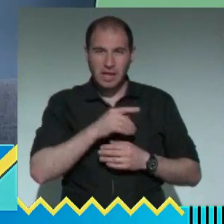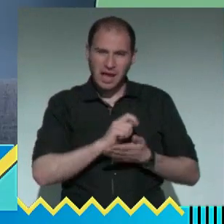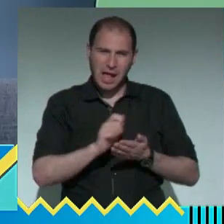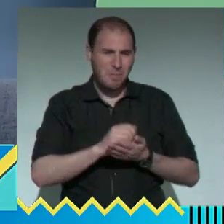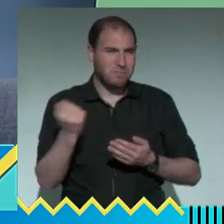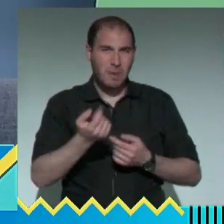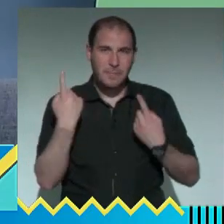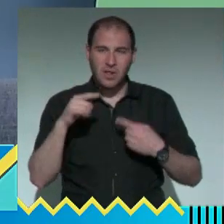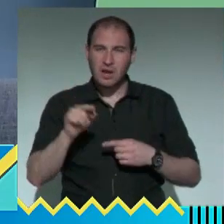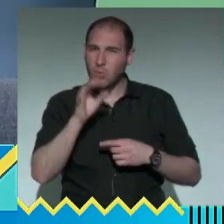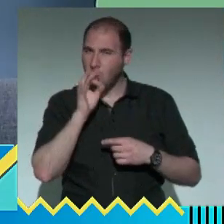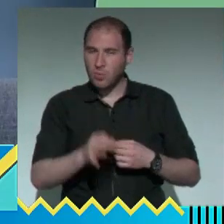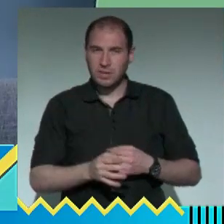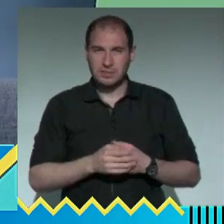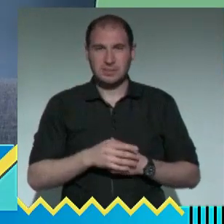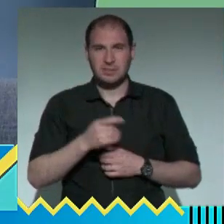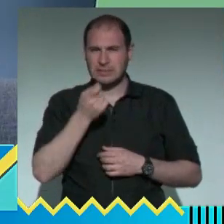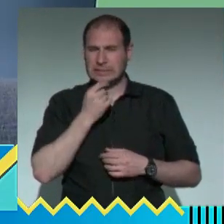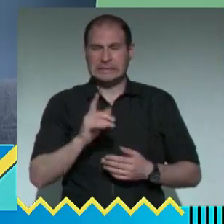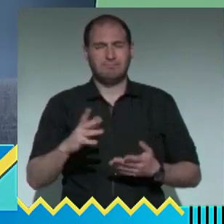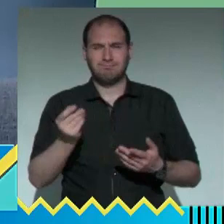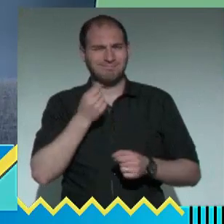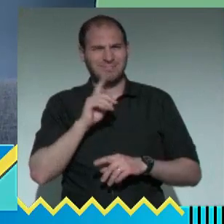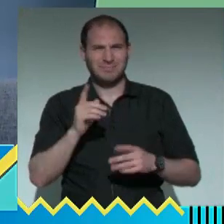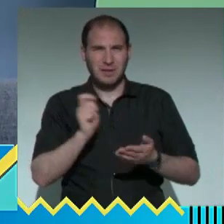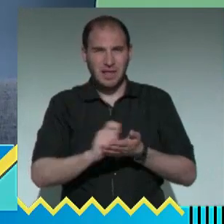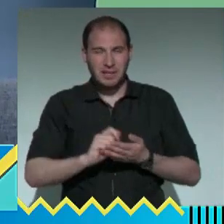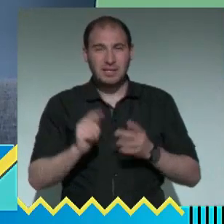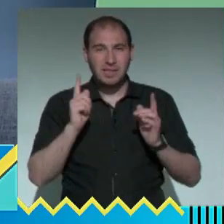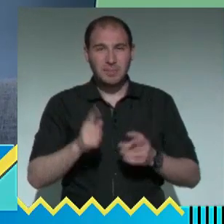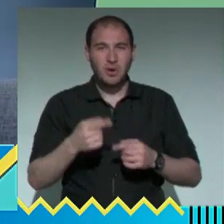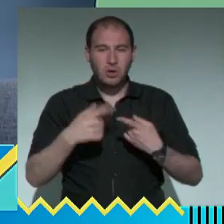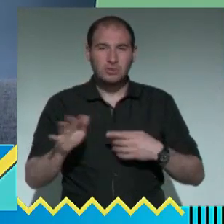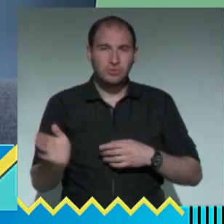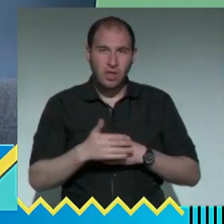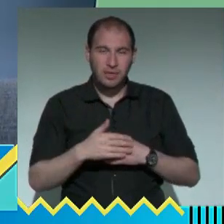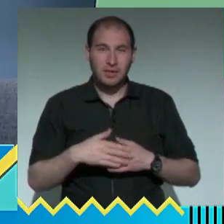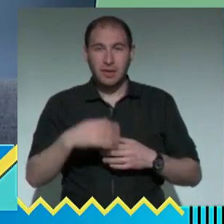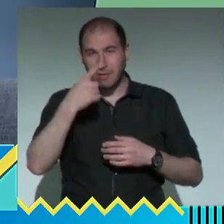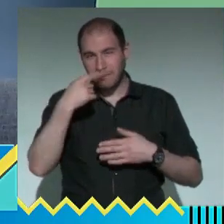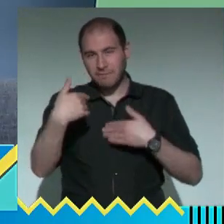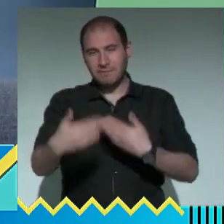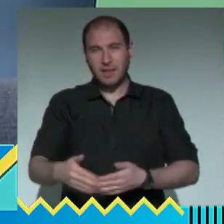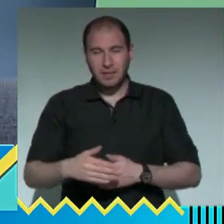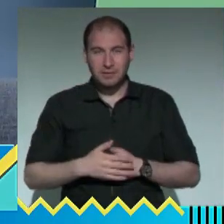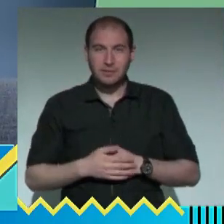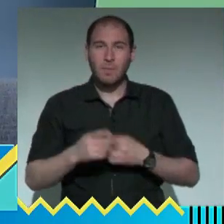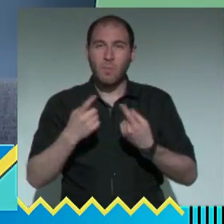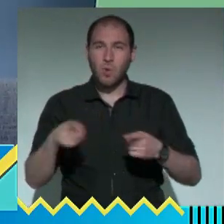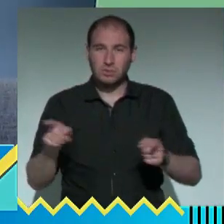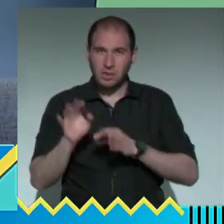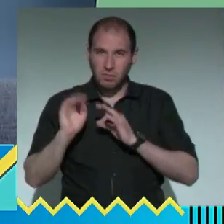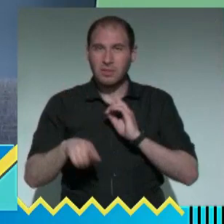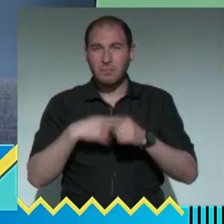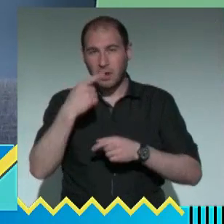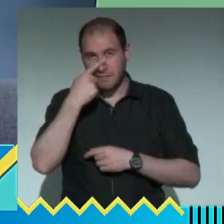letras, pero él nunca estuvo del todo satisfecho con la... Es más, dejaba todo... Para el último. Hacía, o sea, toda la música toda y después